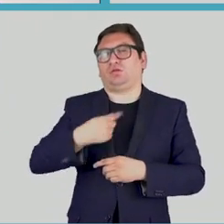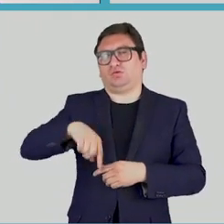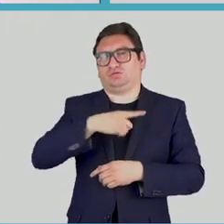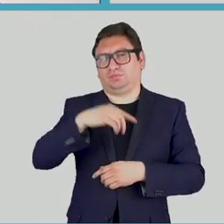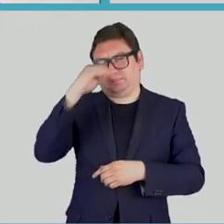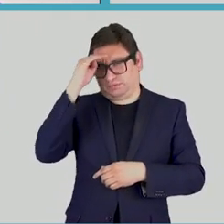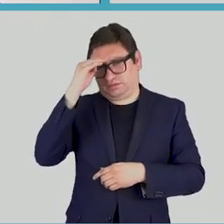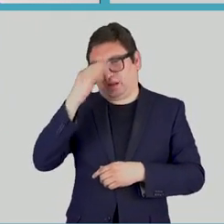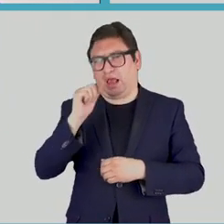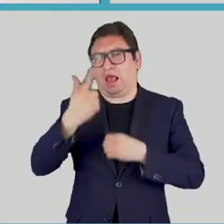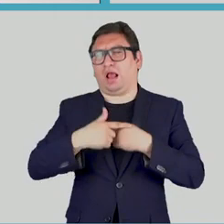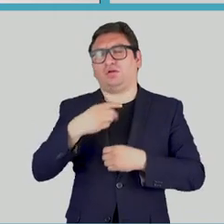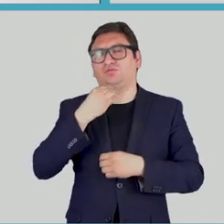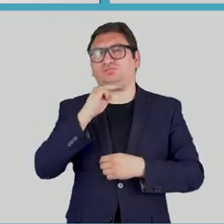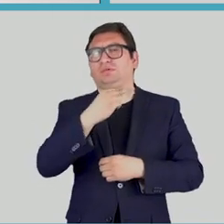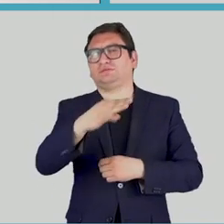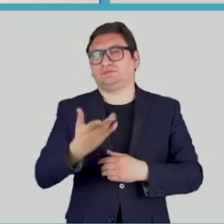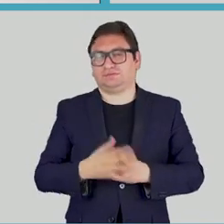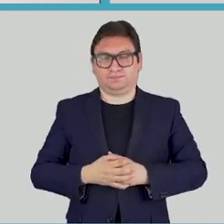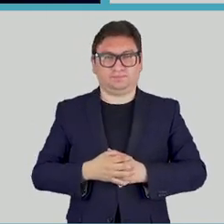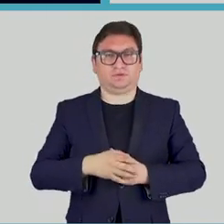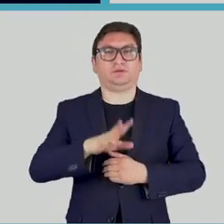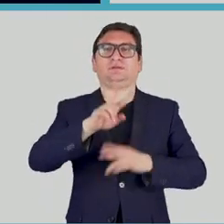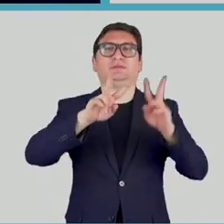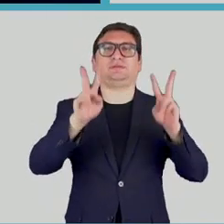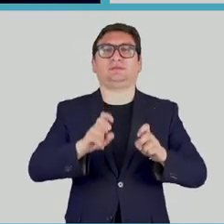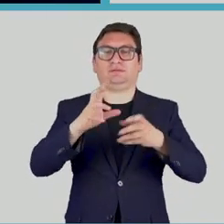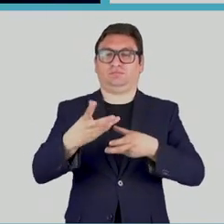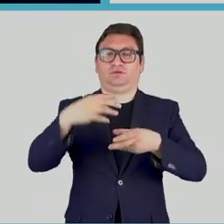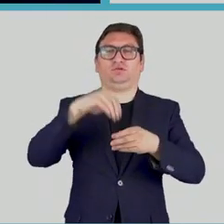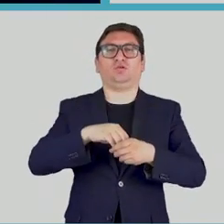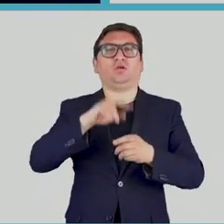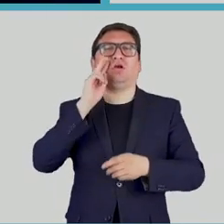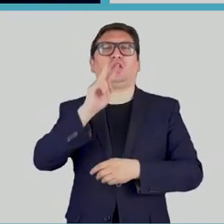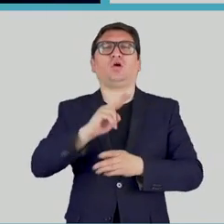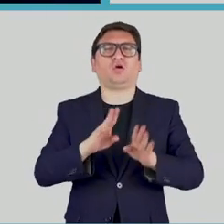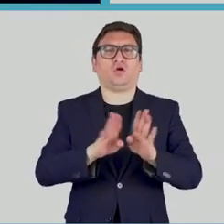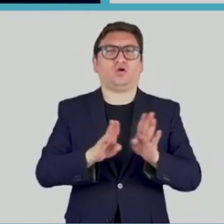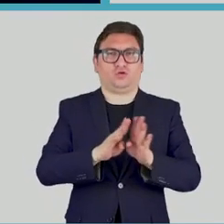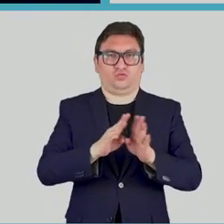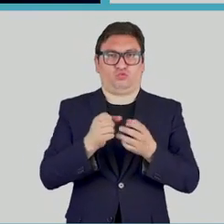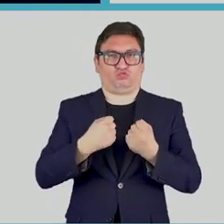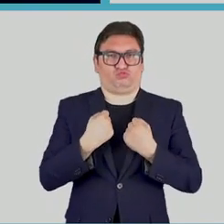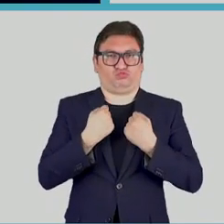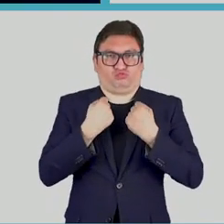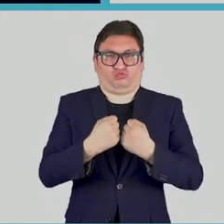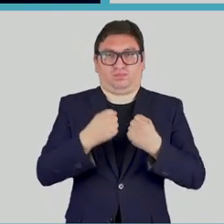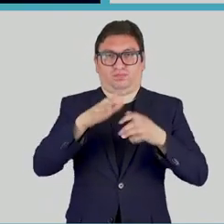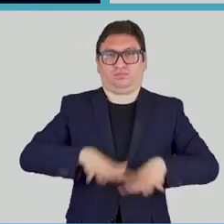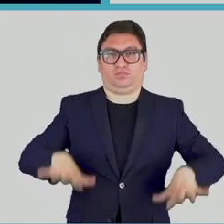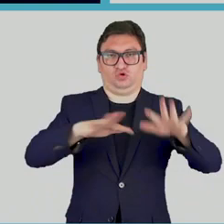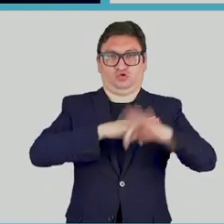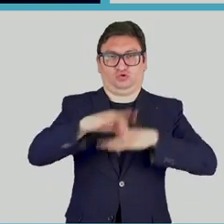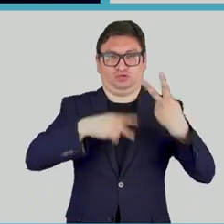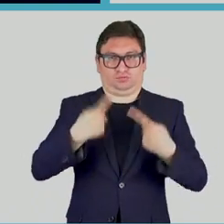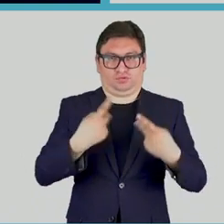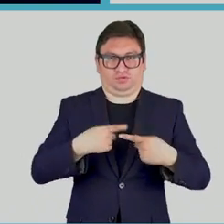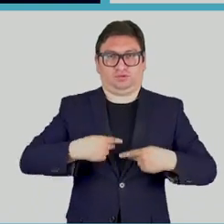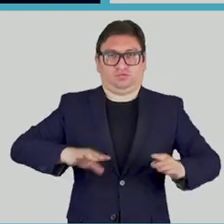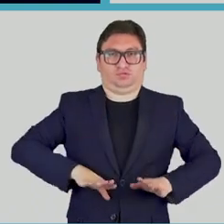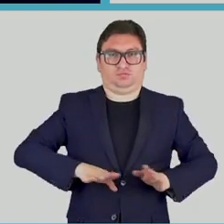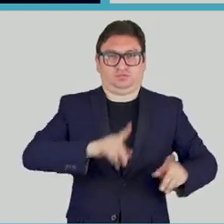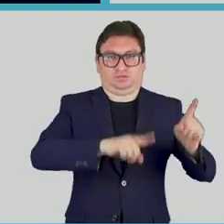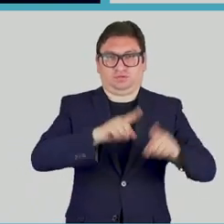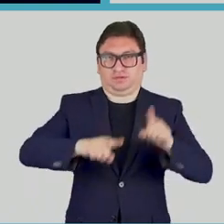alguna reflexión final el tema de la inclusión debe ser visto como una fortaleza de las sociedades la